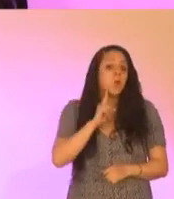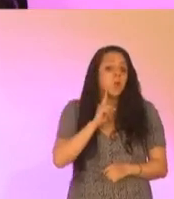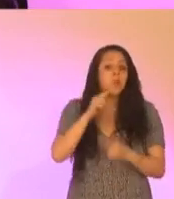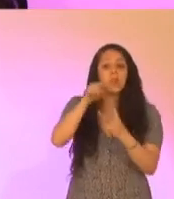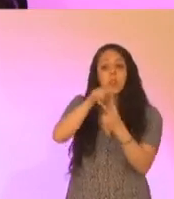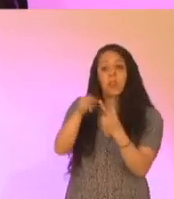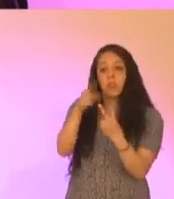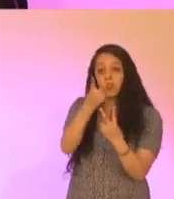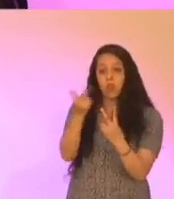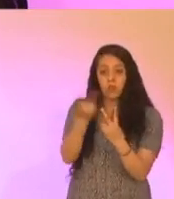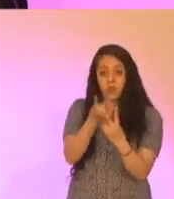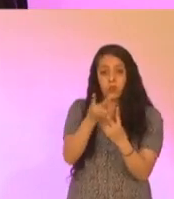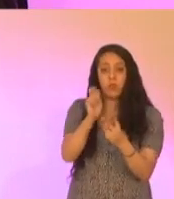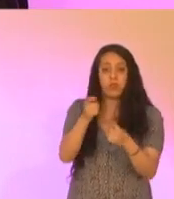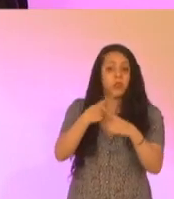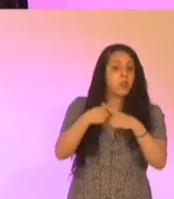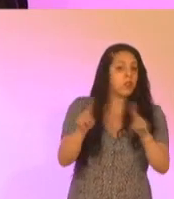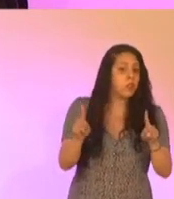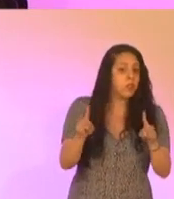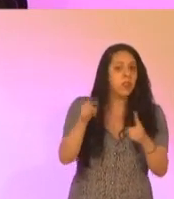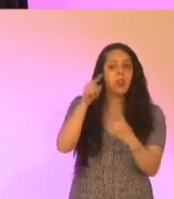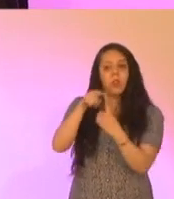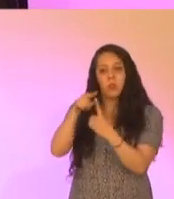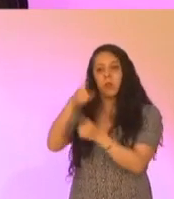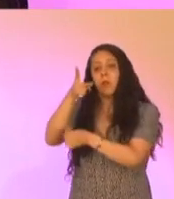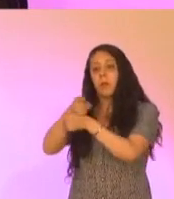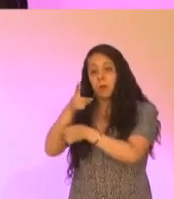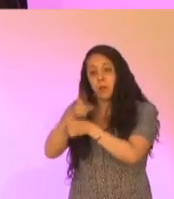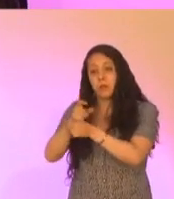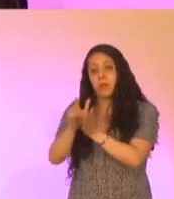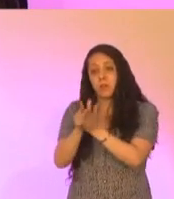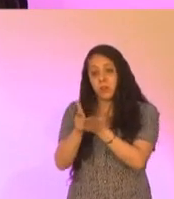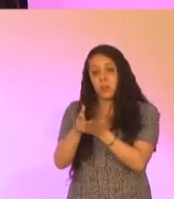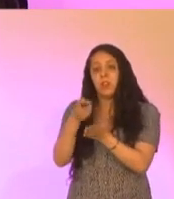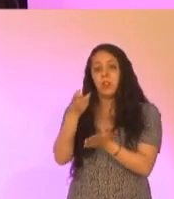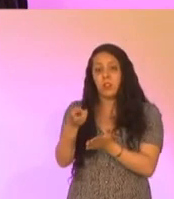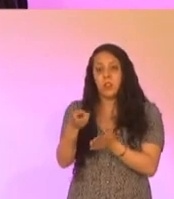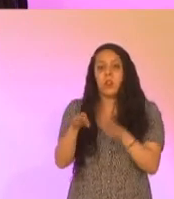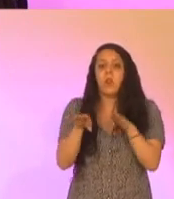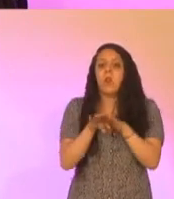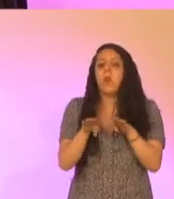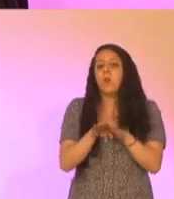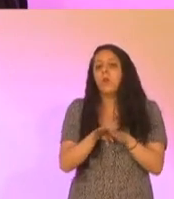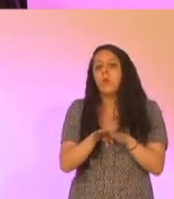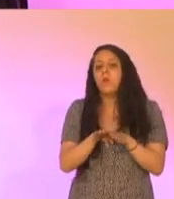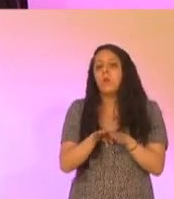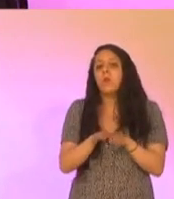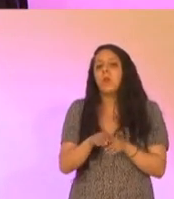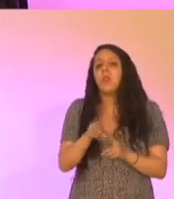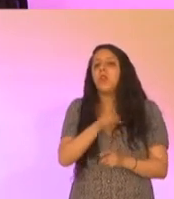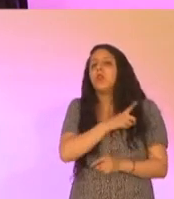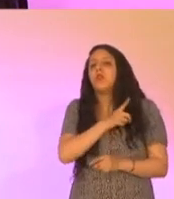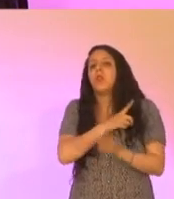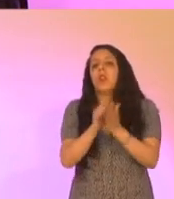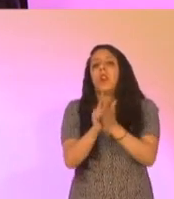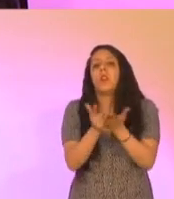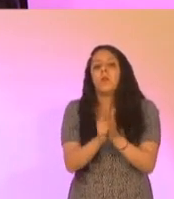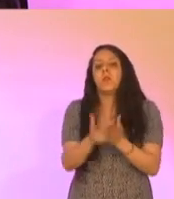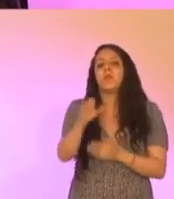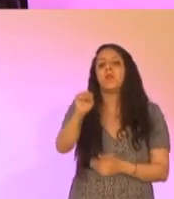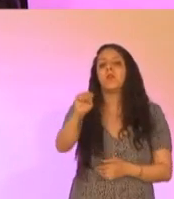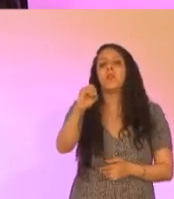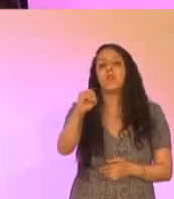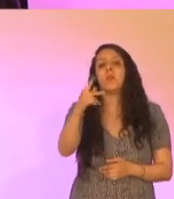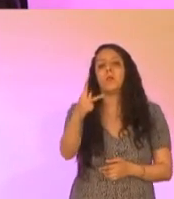diferentes en el primer texto de cristina es una reseña del libro sopa de wuhan no sé si algunos de ustedes se acuerdan